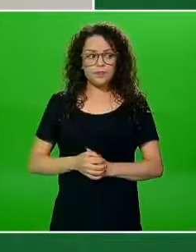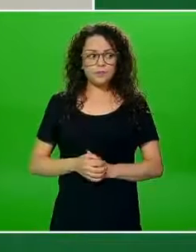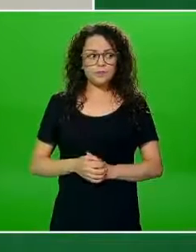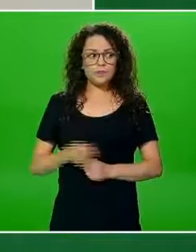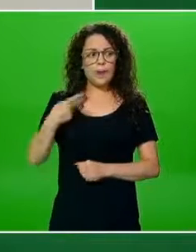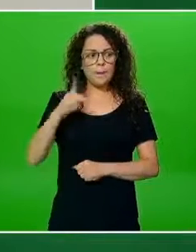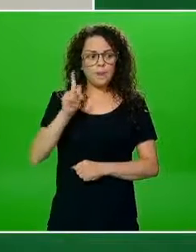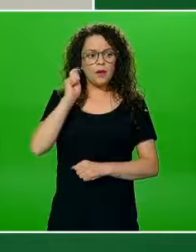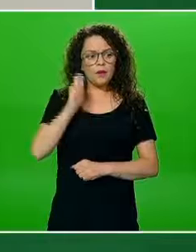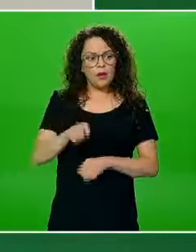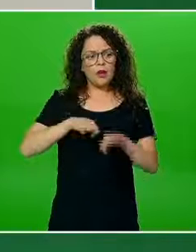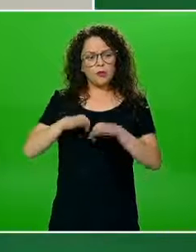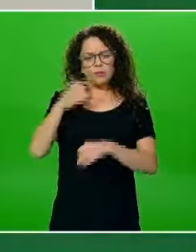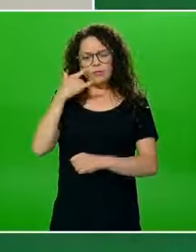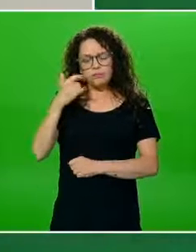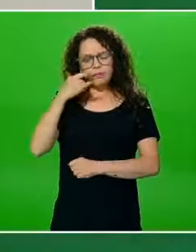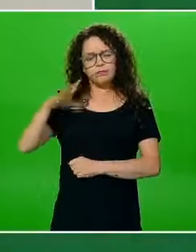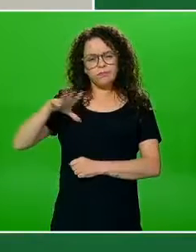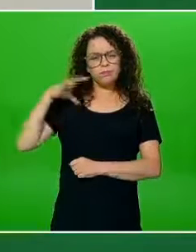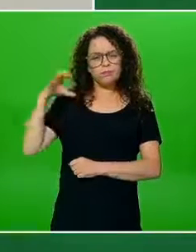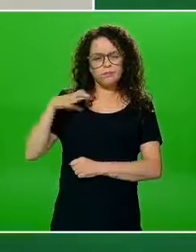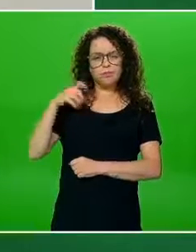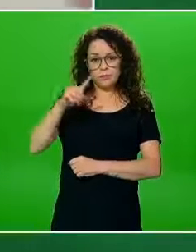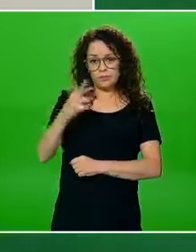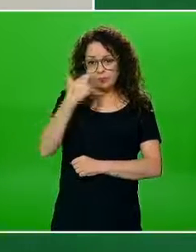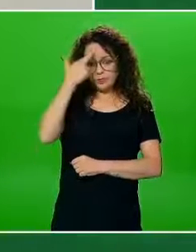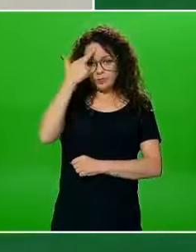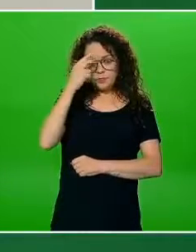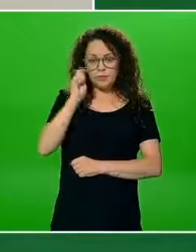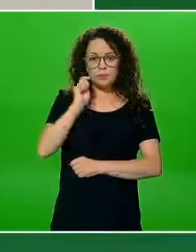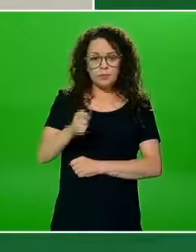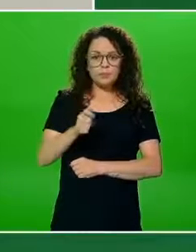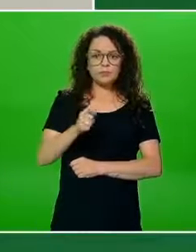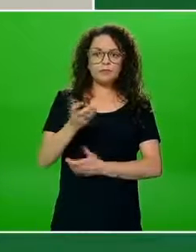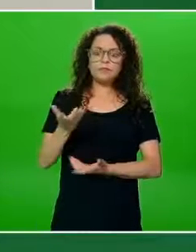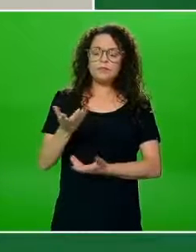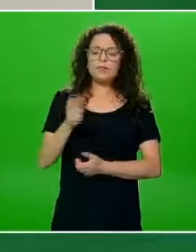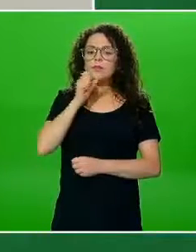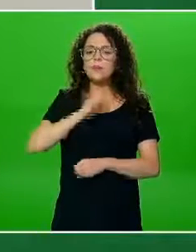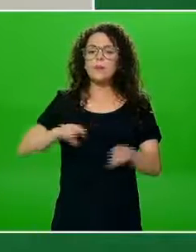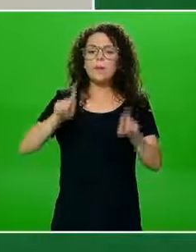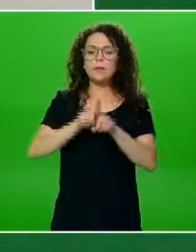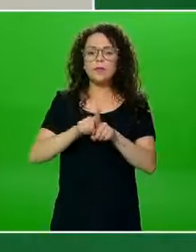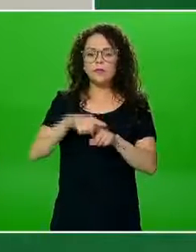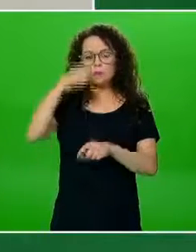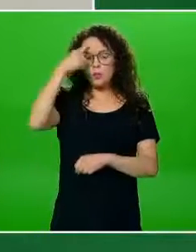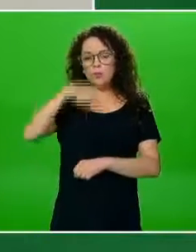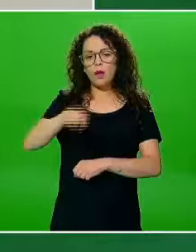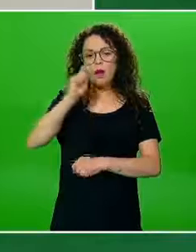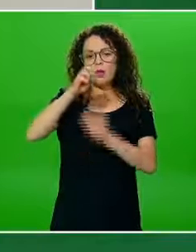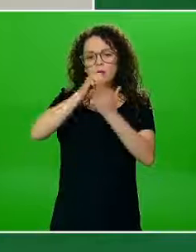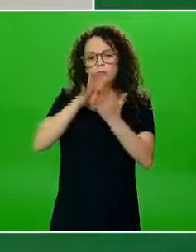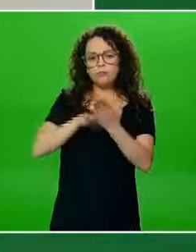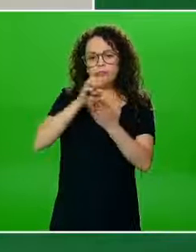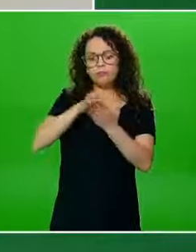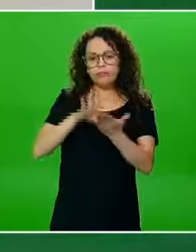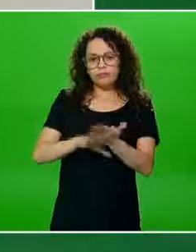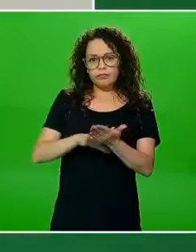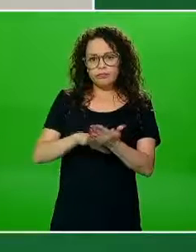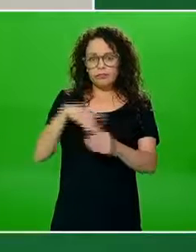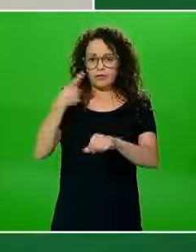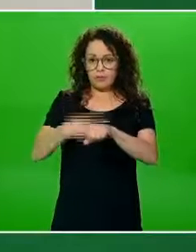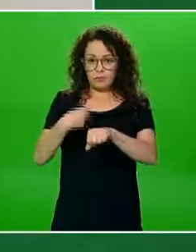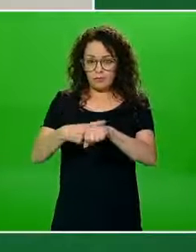trabajando, es decir, recordemos que al igual que como sucede con la integración de la información de la enfermedad, en donde